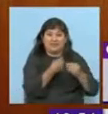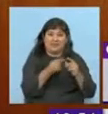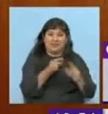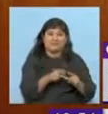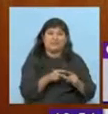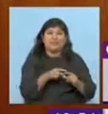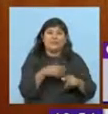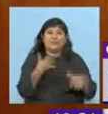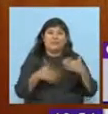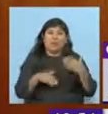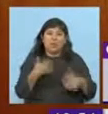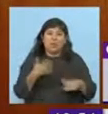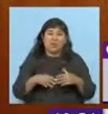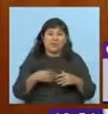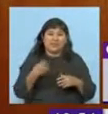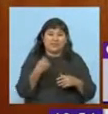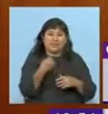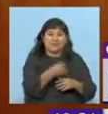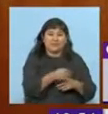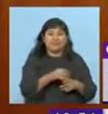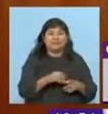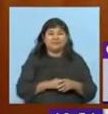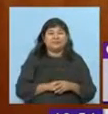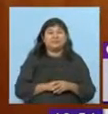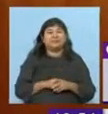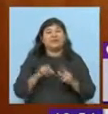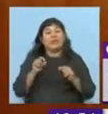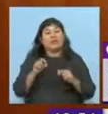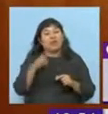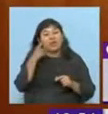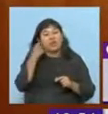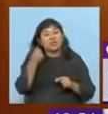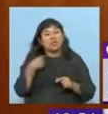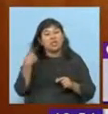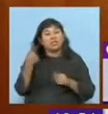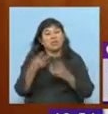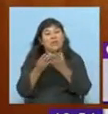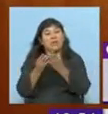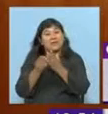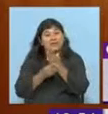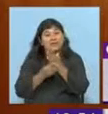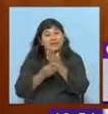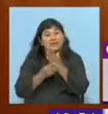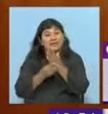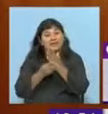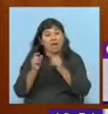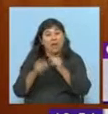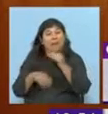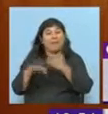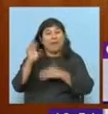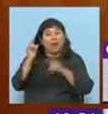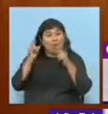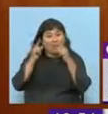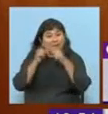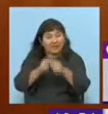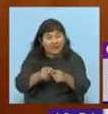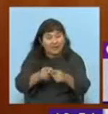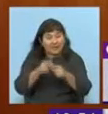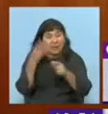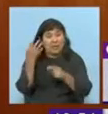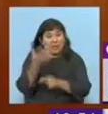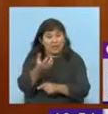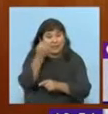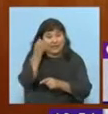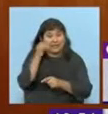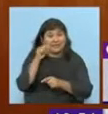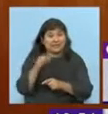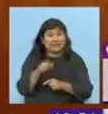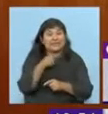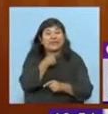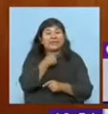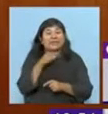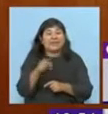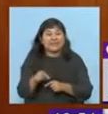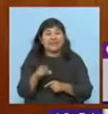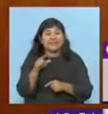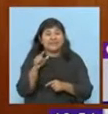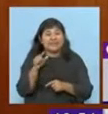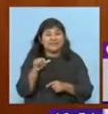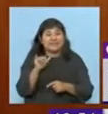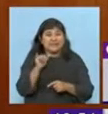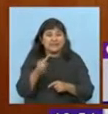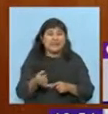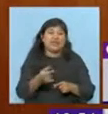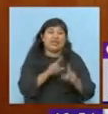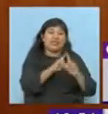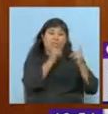servicio penitenciario. De manera que se está desde el Ministerio y es una de las prioridades del gobierno allanar todos